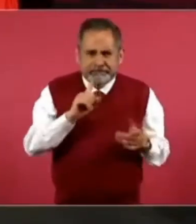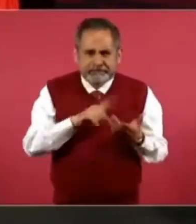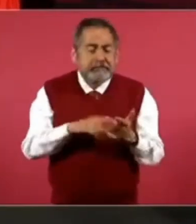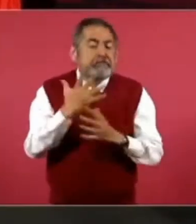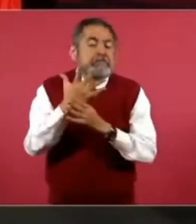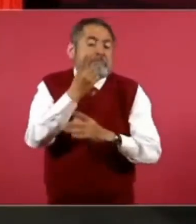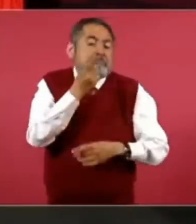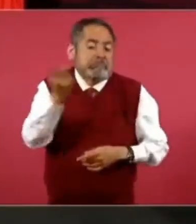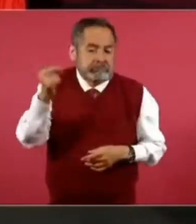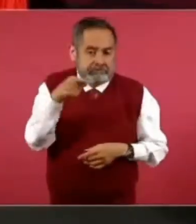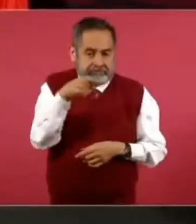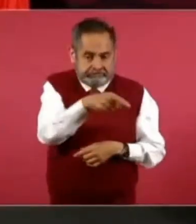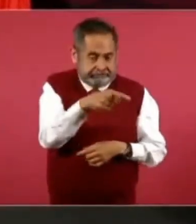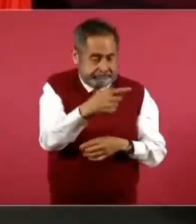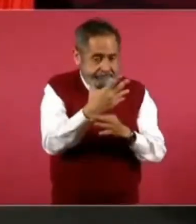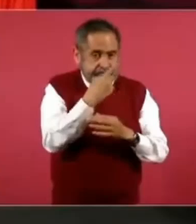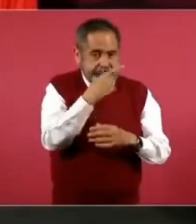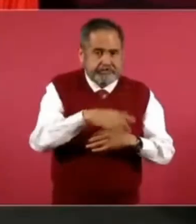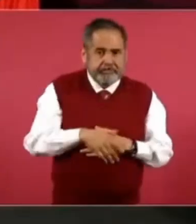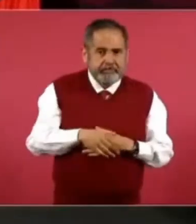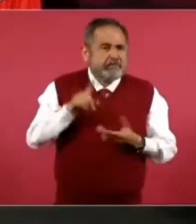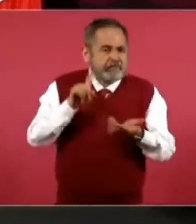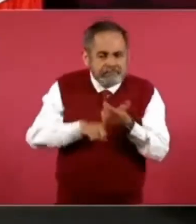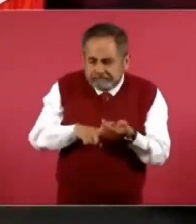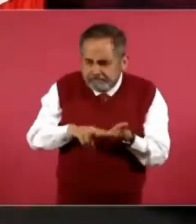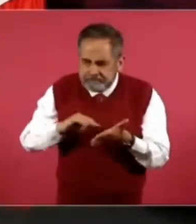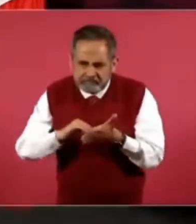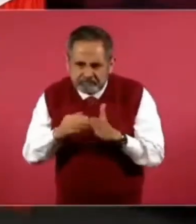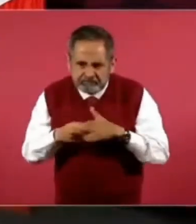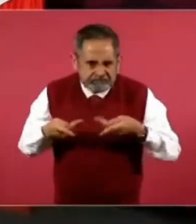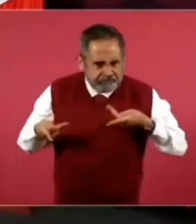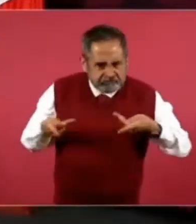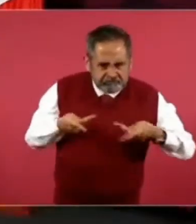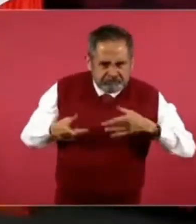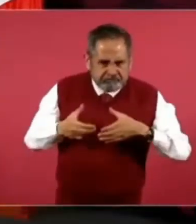dice que fue un operativo,